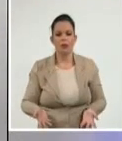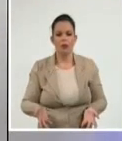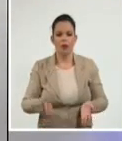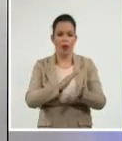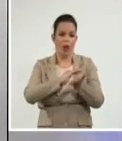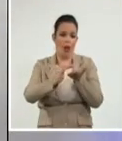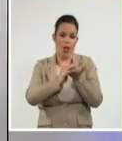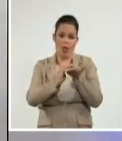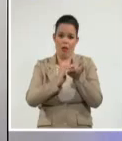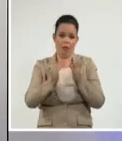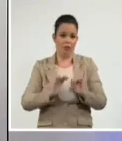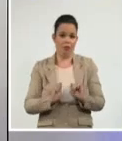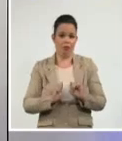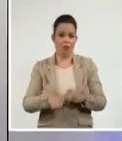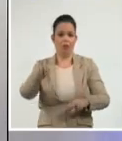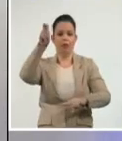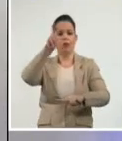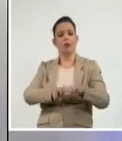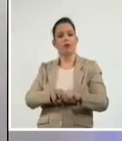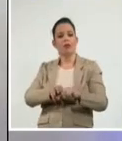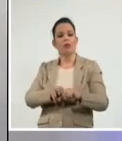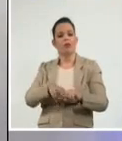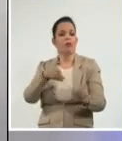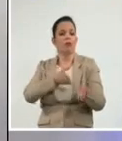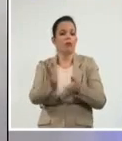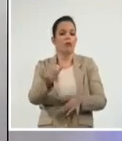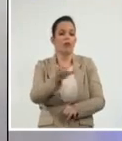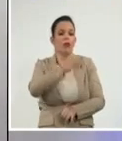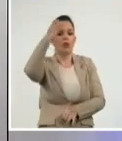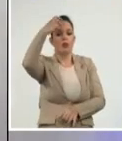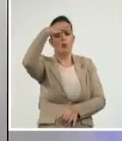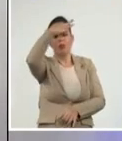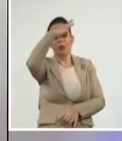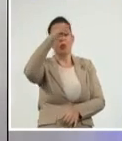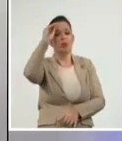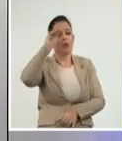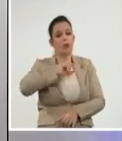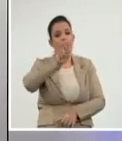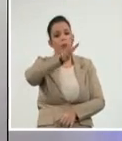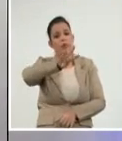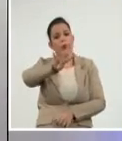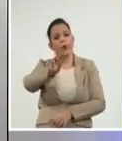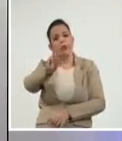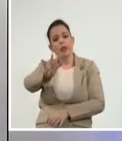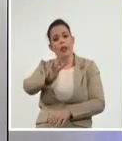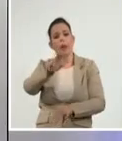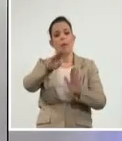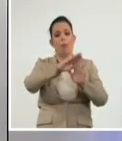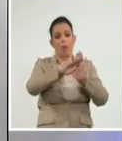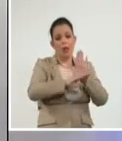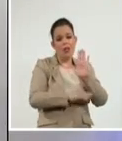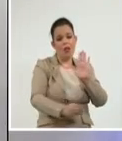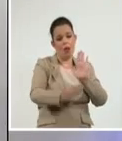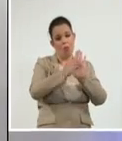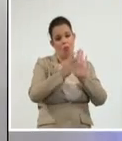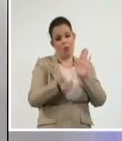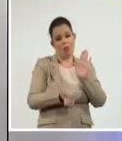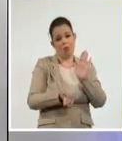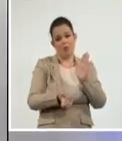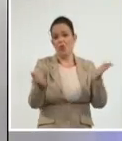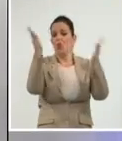administración republicana de Donald Trump y sus ya conocidas 243 medidas. No hay voluntad política en la Casa